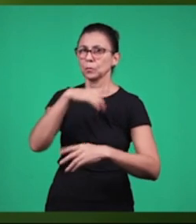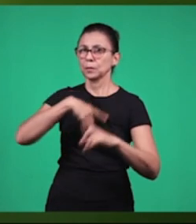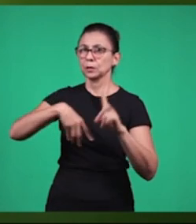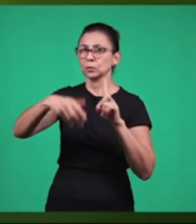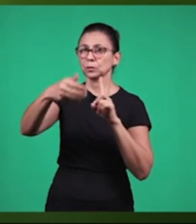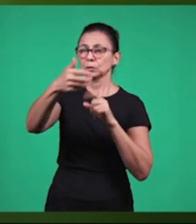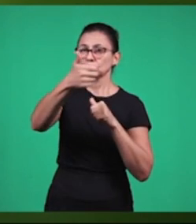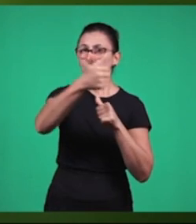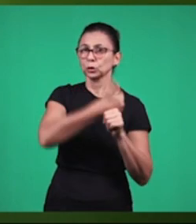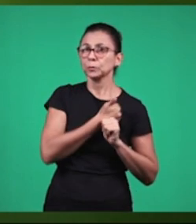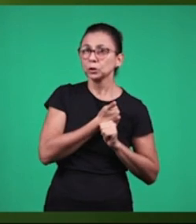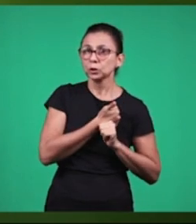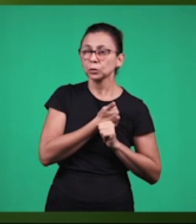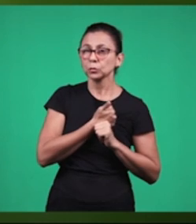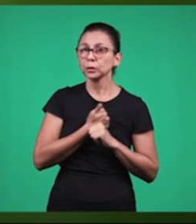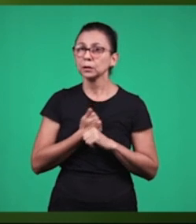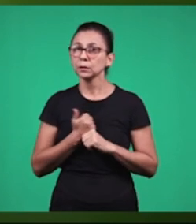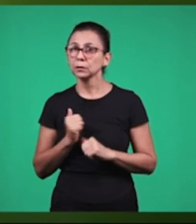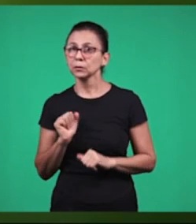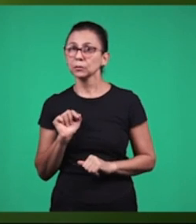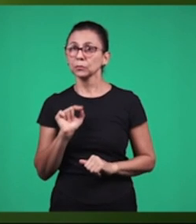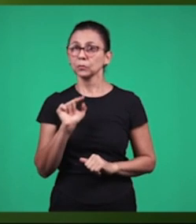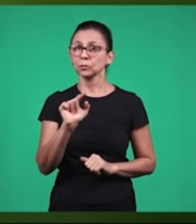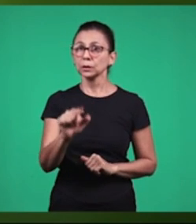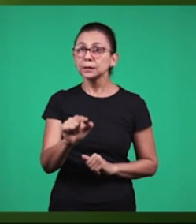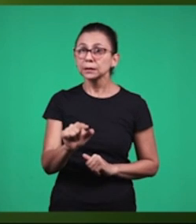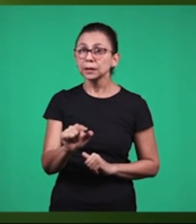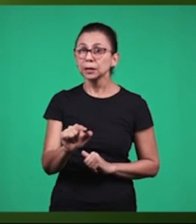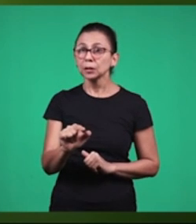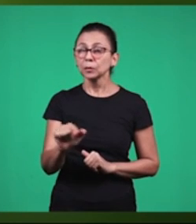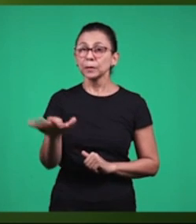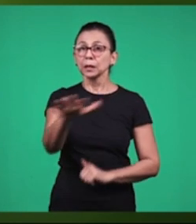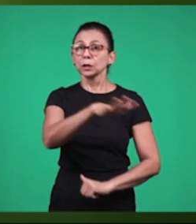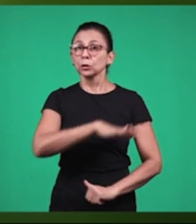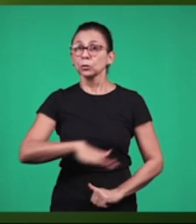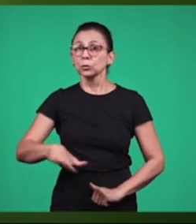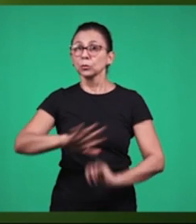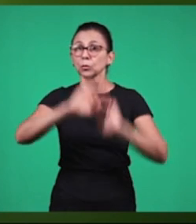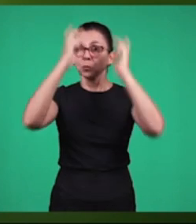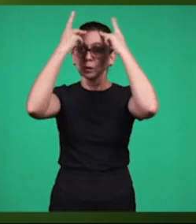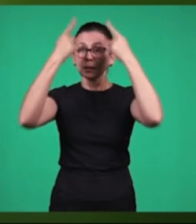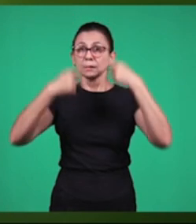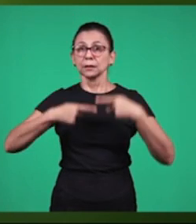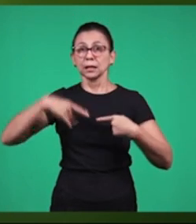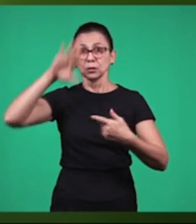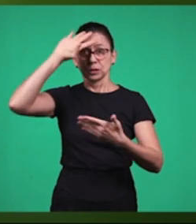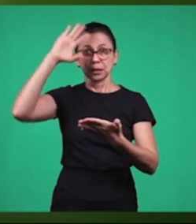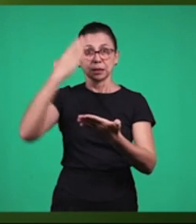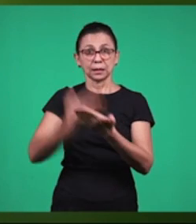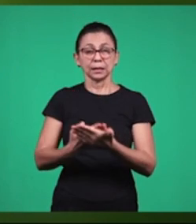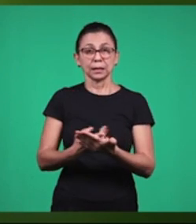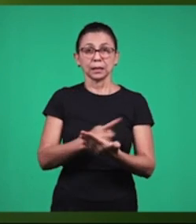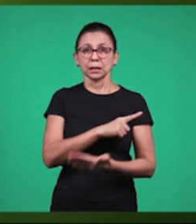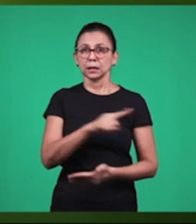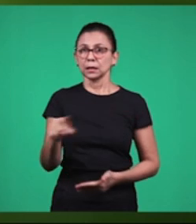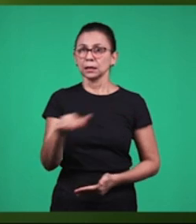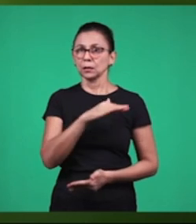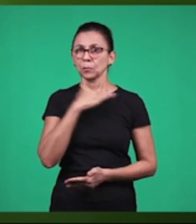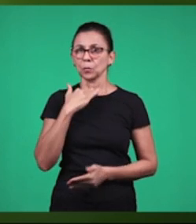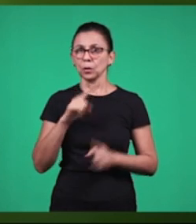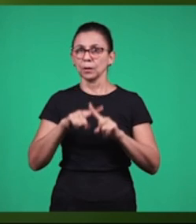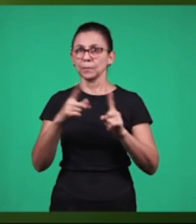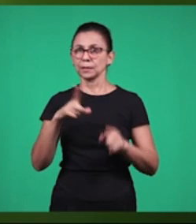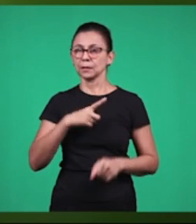resucitó al tercer día, para que todo aquel que en él cree no se pierda, mas tenga la vida